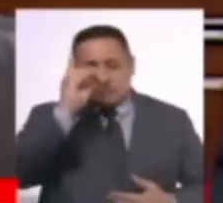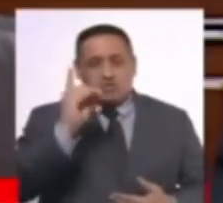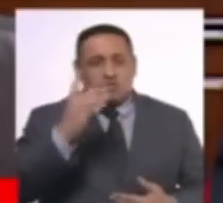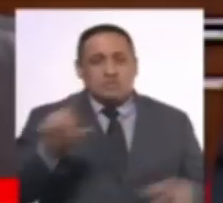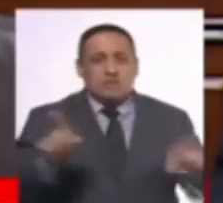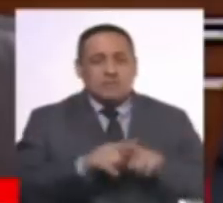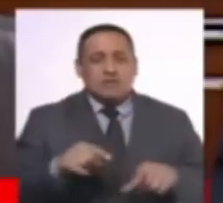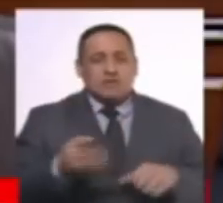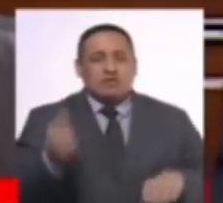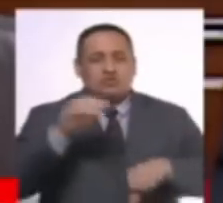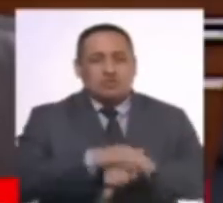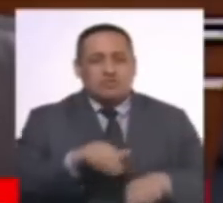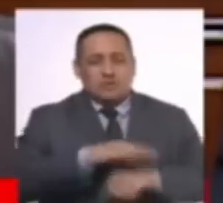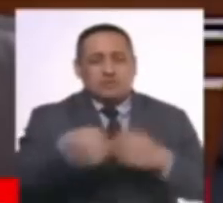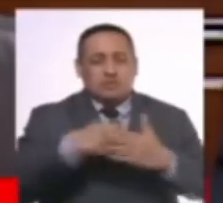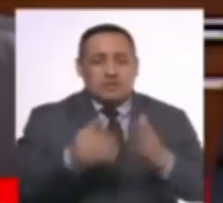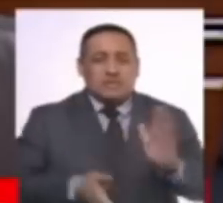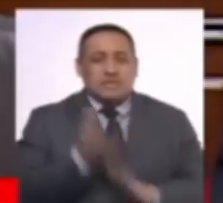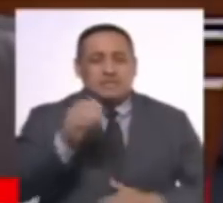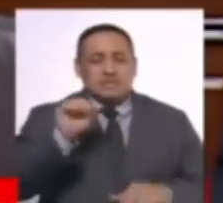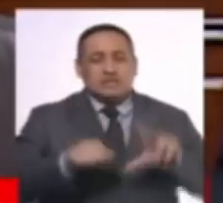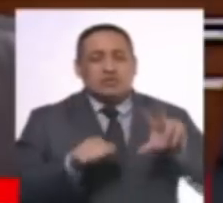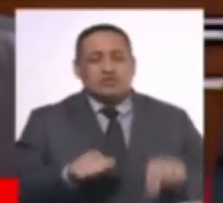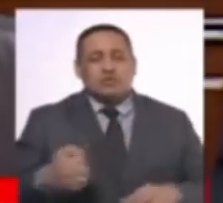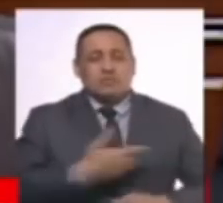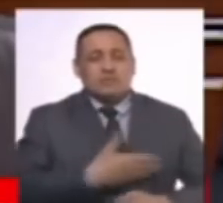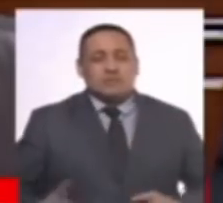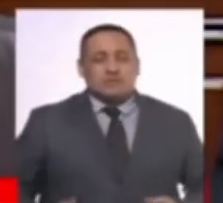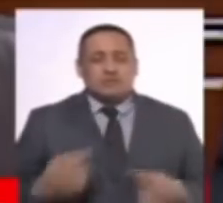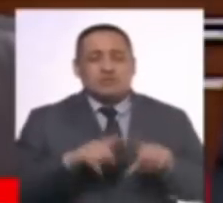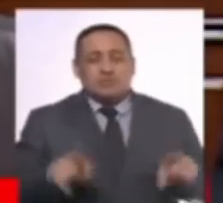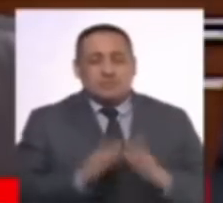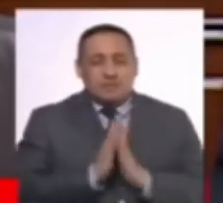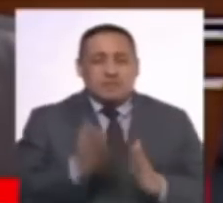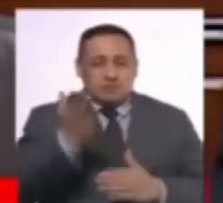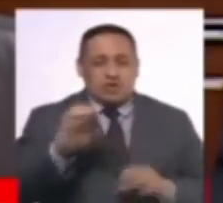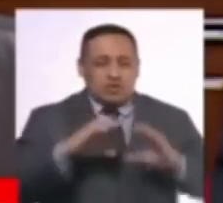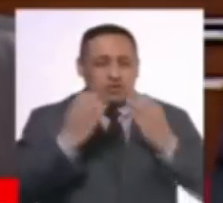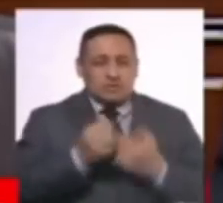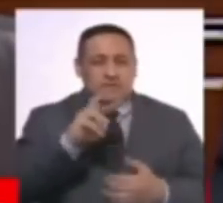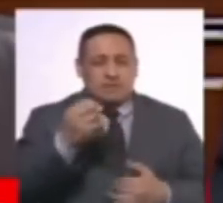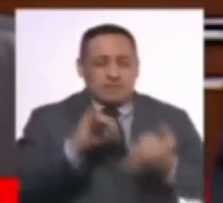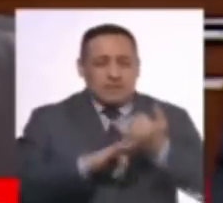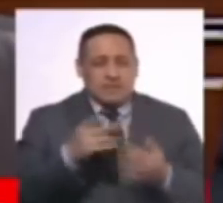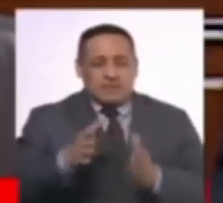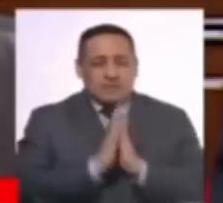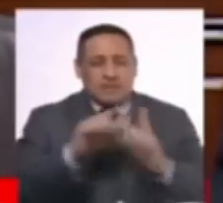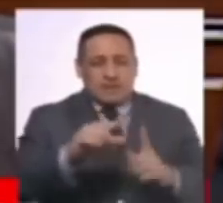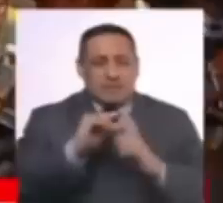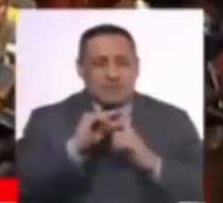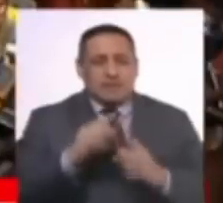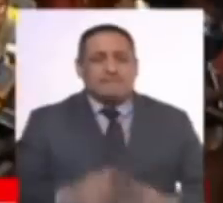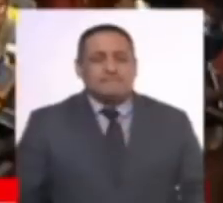decisión respecto a la salida o no del presidente de la República, pero le pedimos al congresista que retire la palabra.